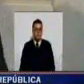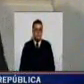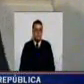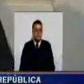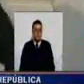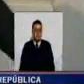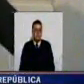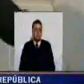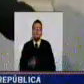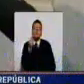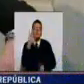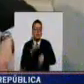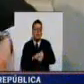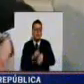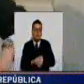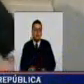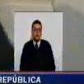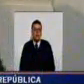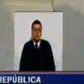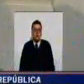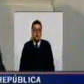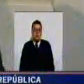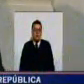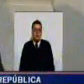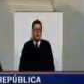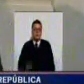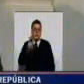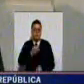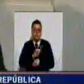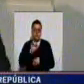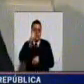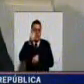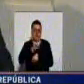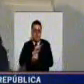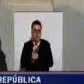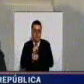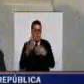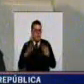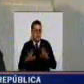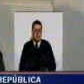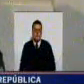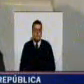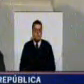Sí, ¿cuánto tiempo necesita más, senador? Se los doy, concedido. 10 minutos, termino.